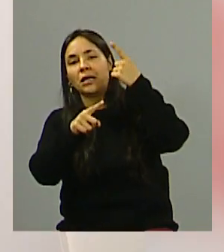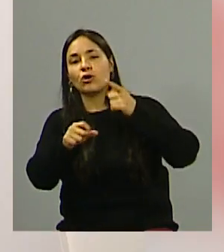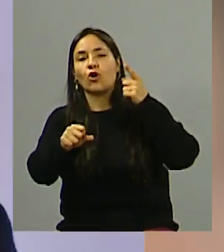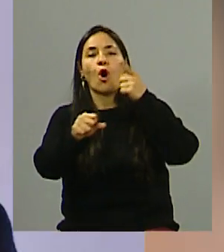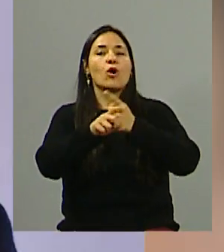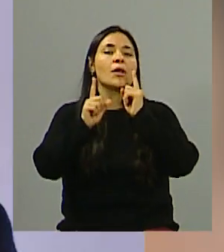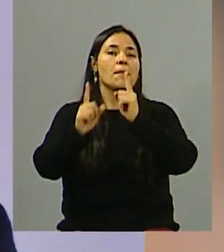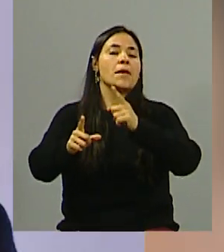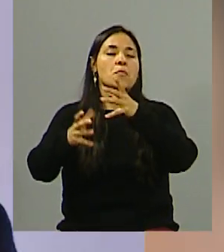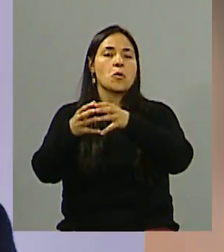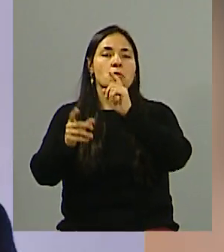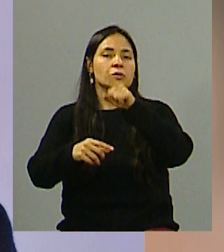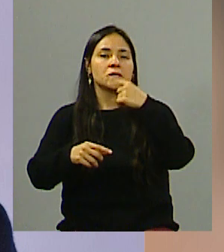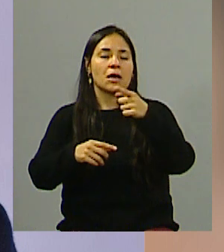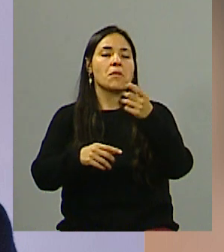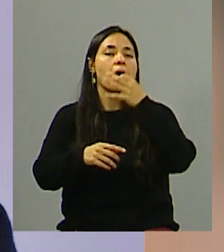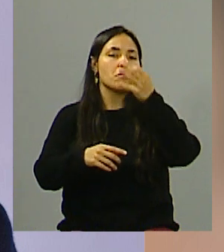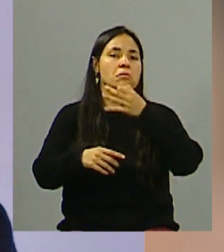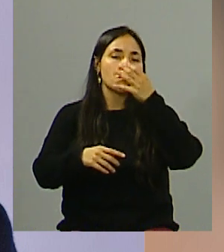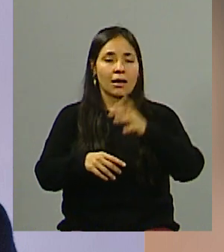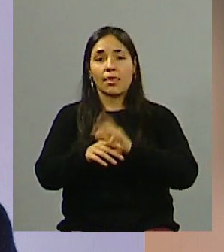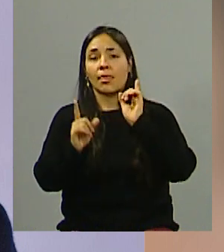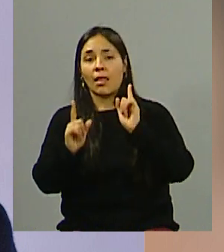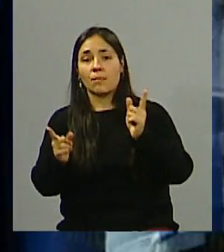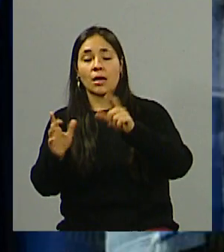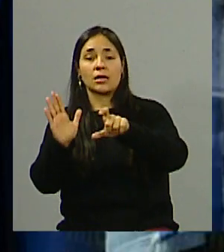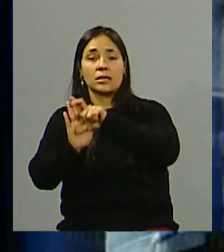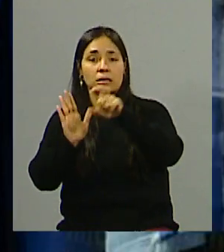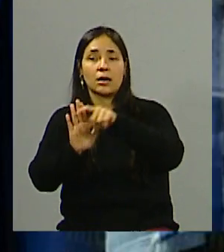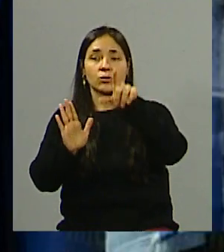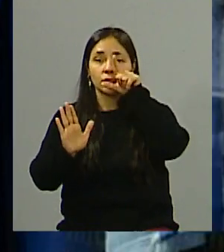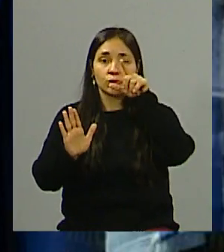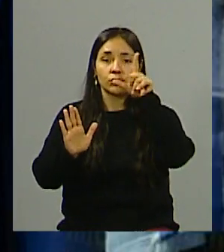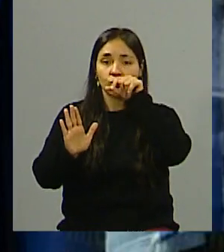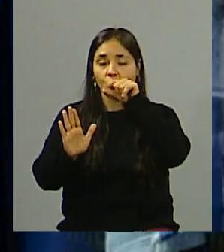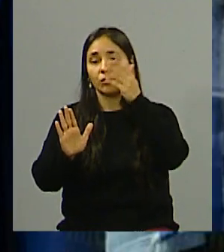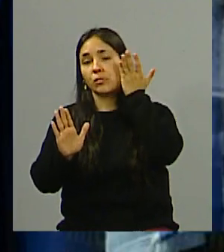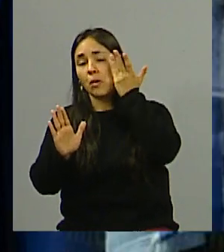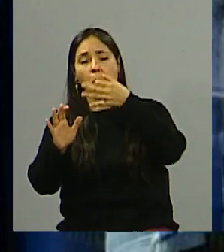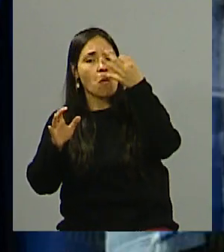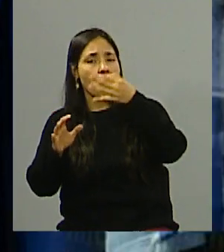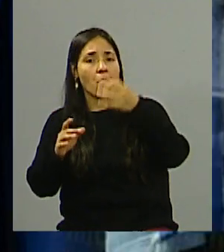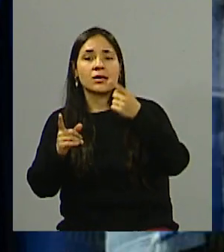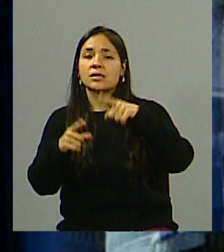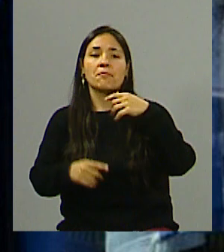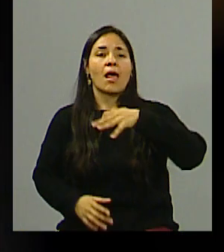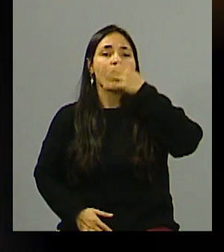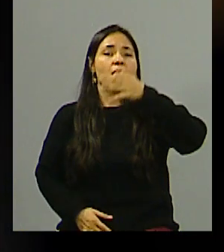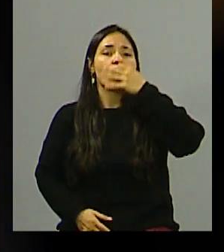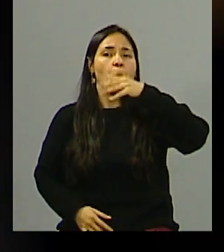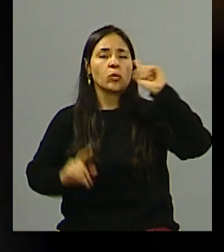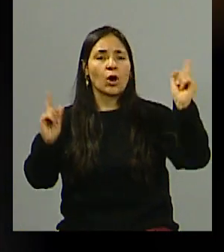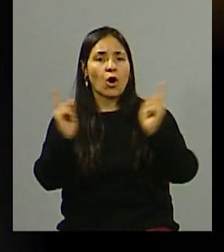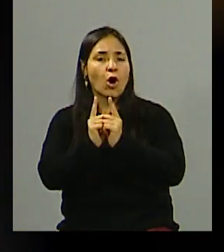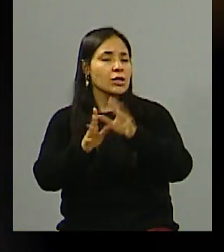siempre, que ha muy bien utilizado las redes sociales, pero siempre con un discurso bastante acotado